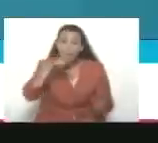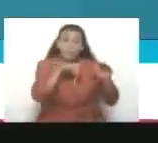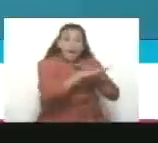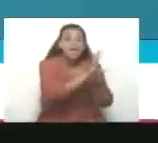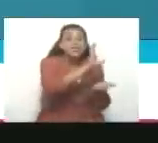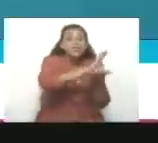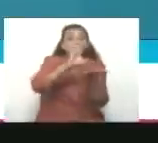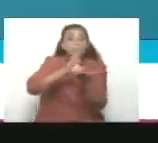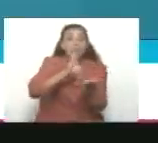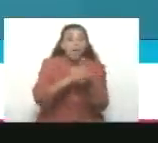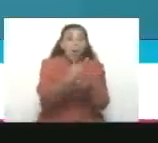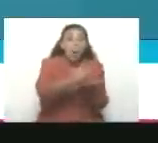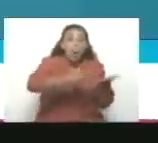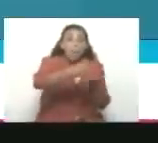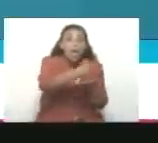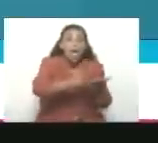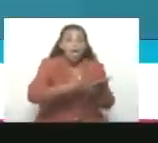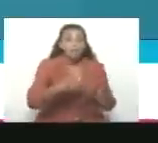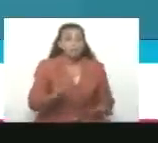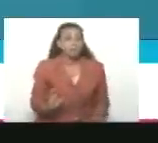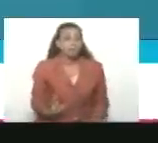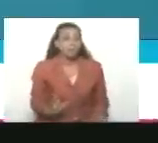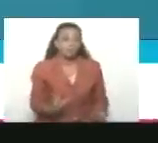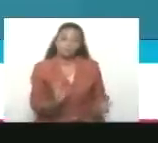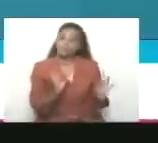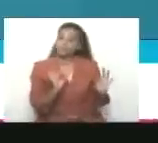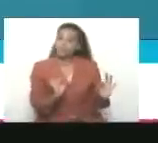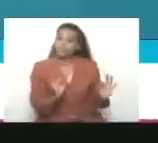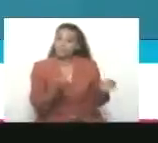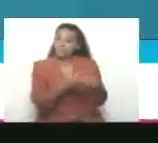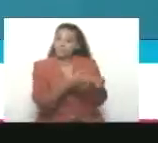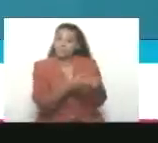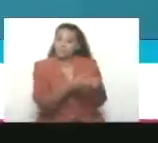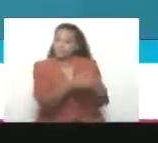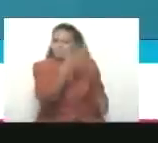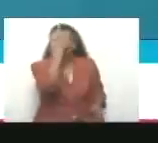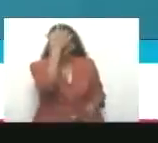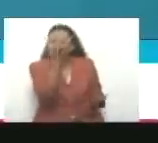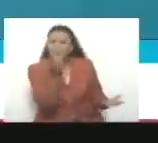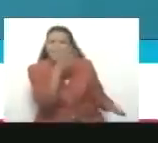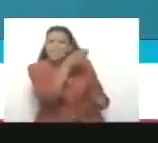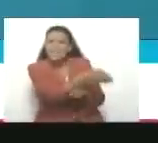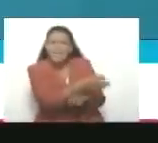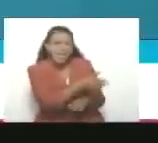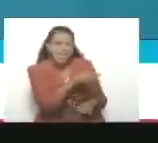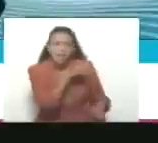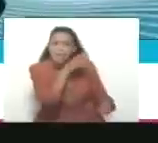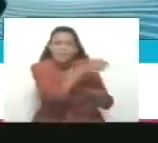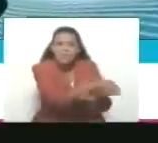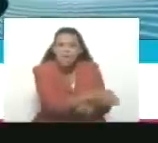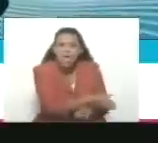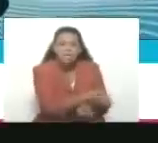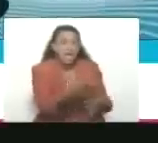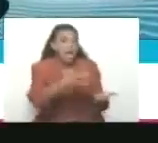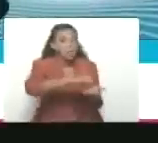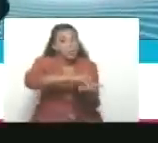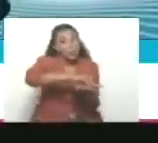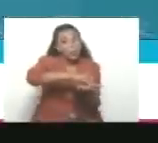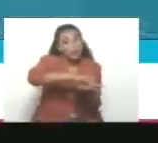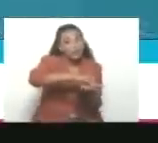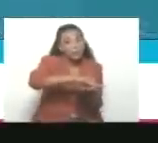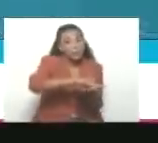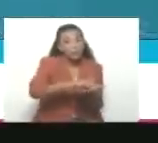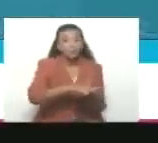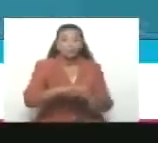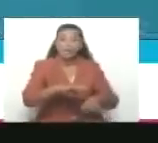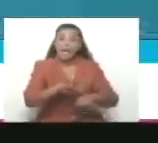ciudades gobernadas por los demócratas van directamente a Nueva York